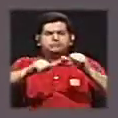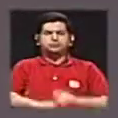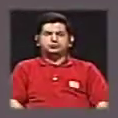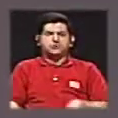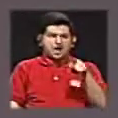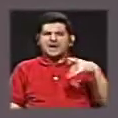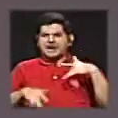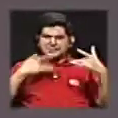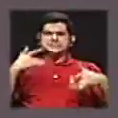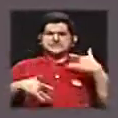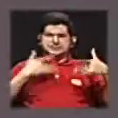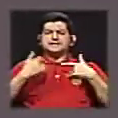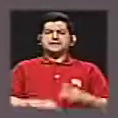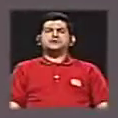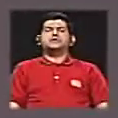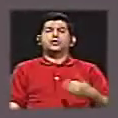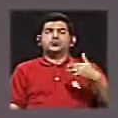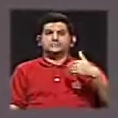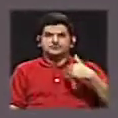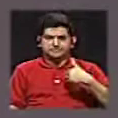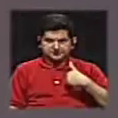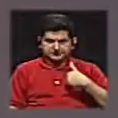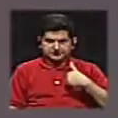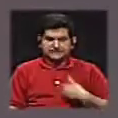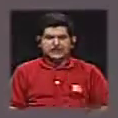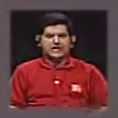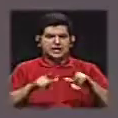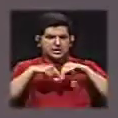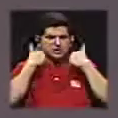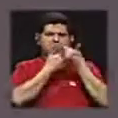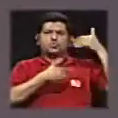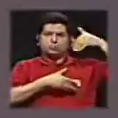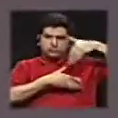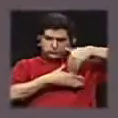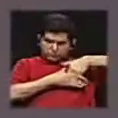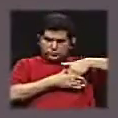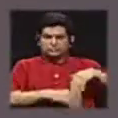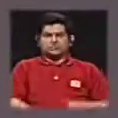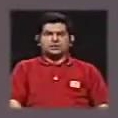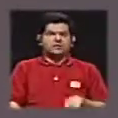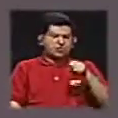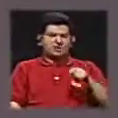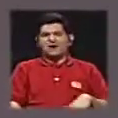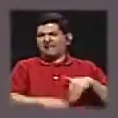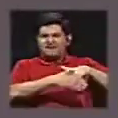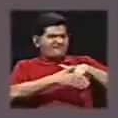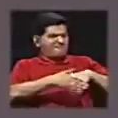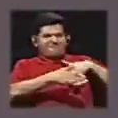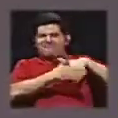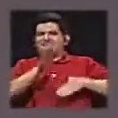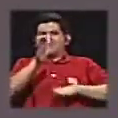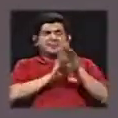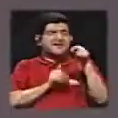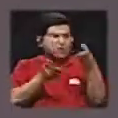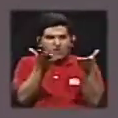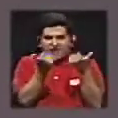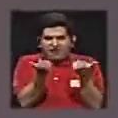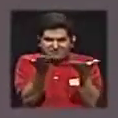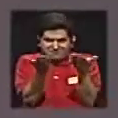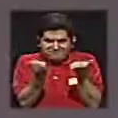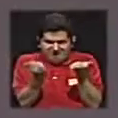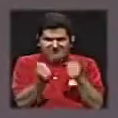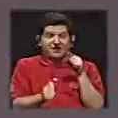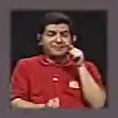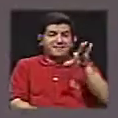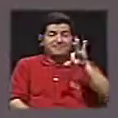él sintió que había fuerzas internas que le impedían desarrollar lo que él quería hacer como